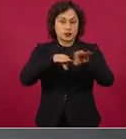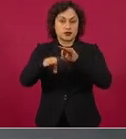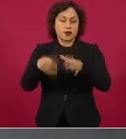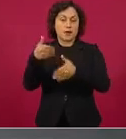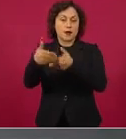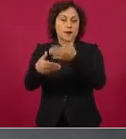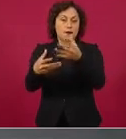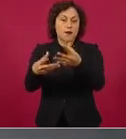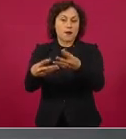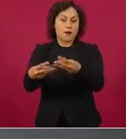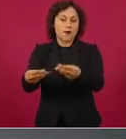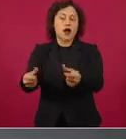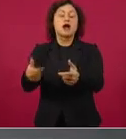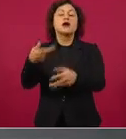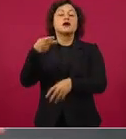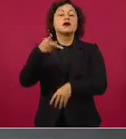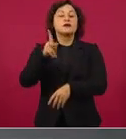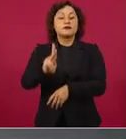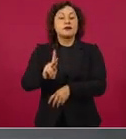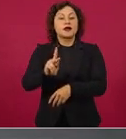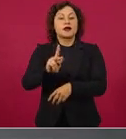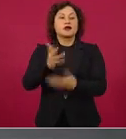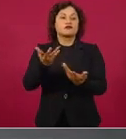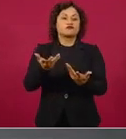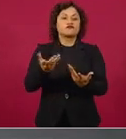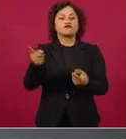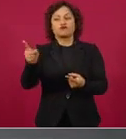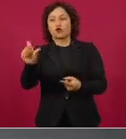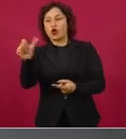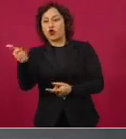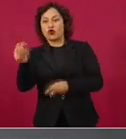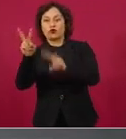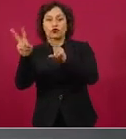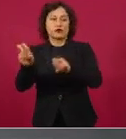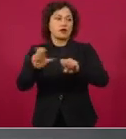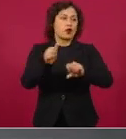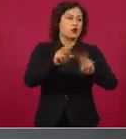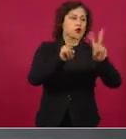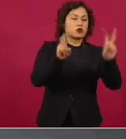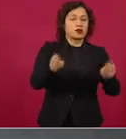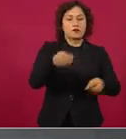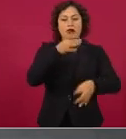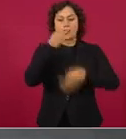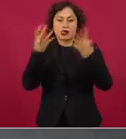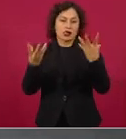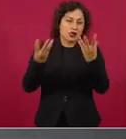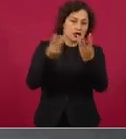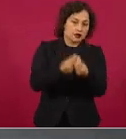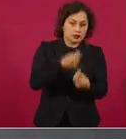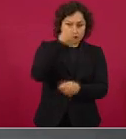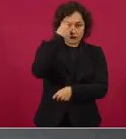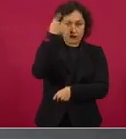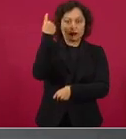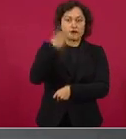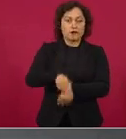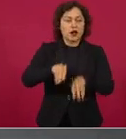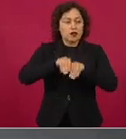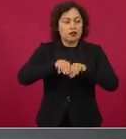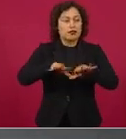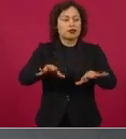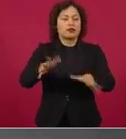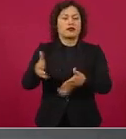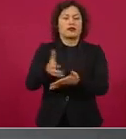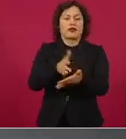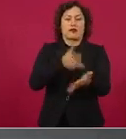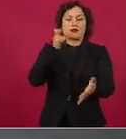hubo quien sumó, 2 + 2 = 4, sumando peras y manzanas para tratar de arrojar agua a su molino.